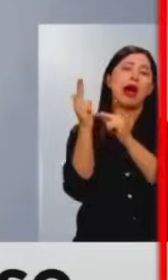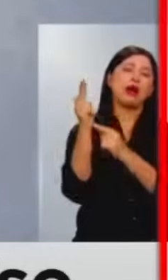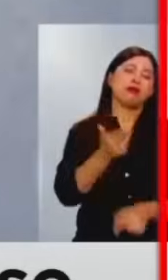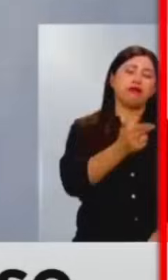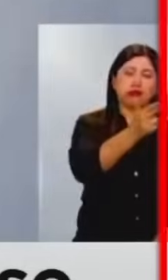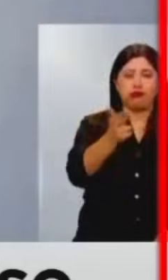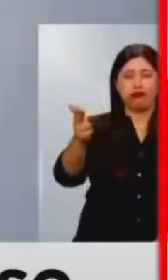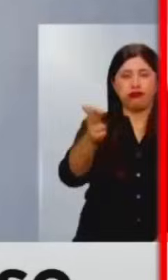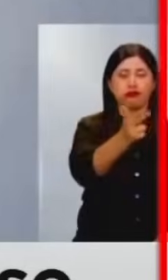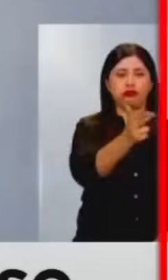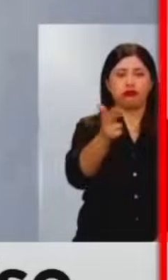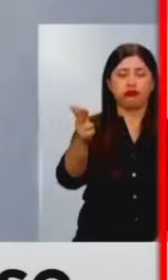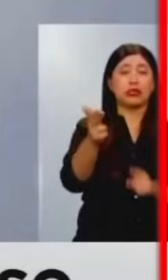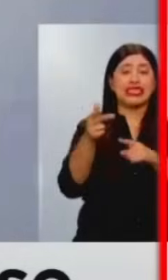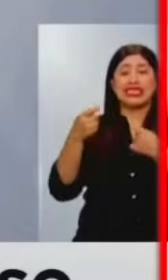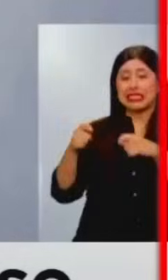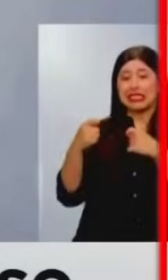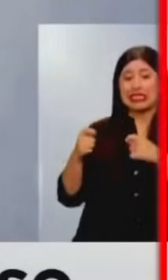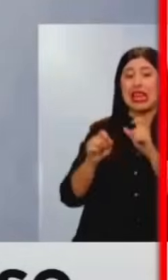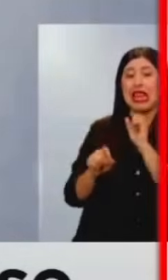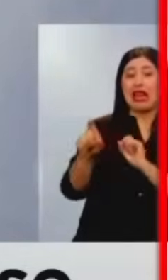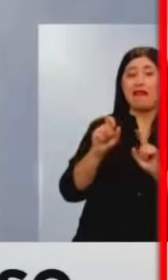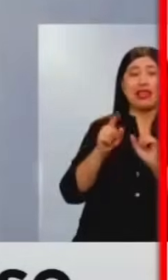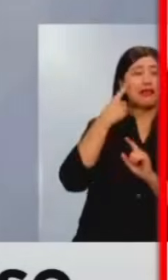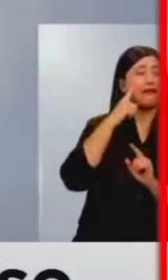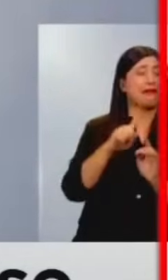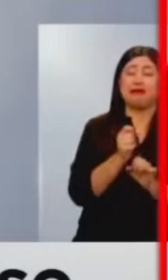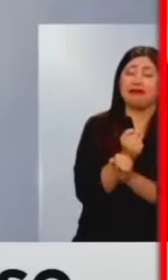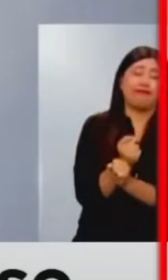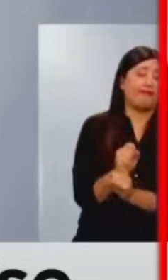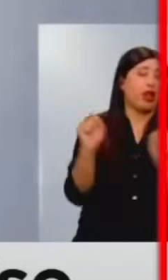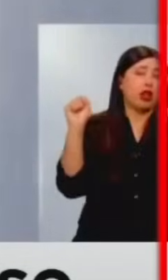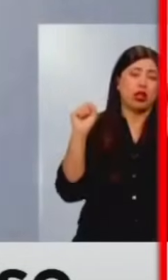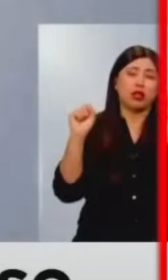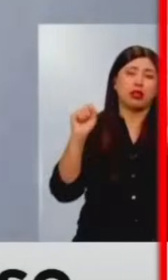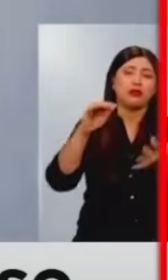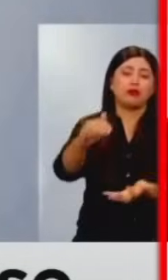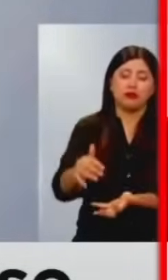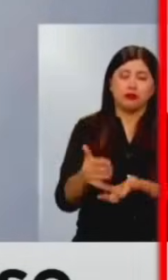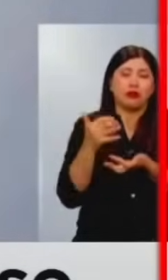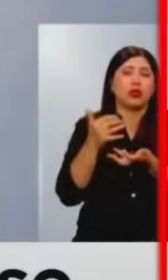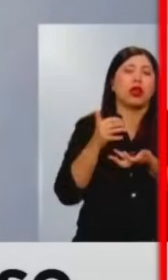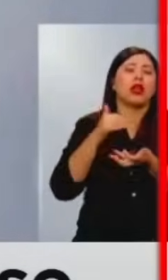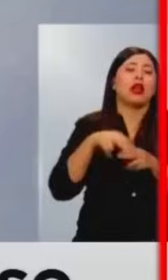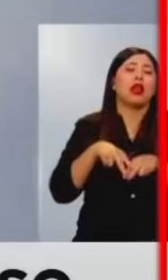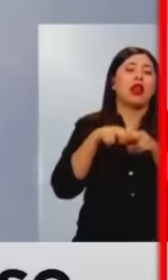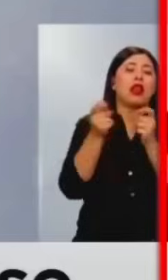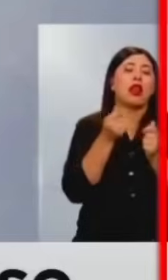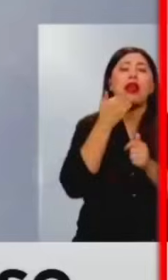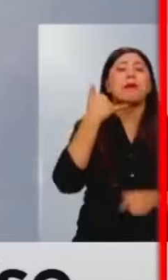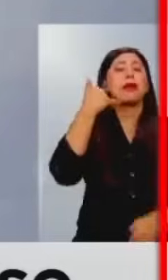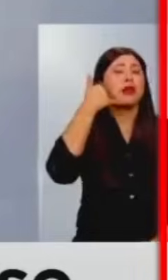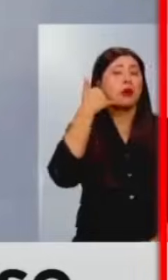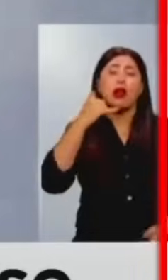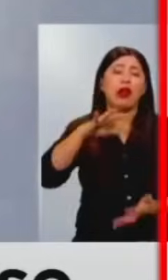arma. Intentaron repeler el ataque, pero todo fue no había nada. Sí. Se llevó la recaudación del día, diversos celulares